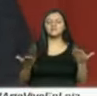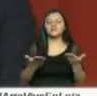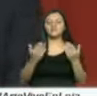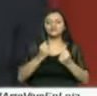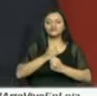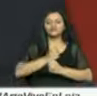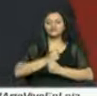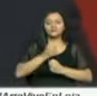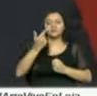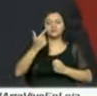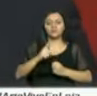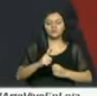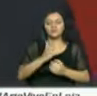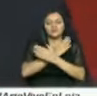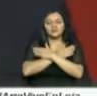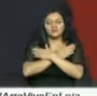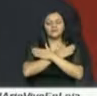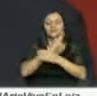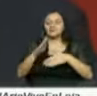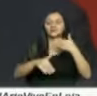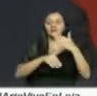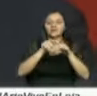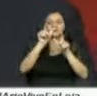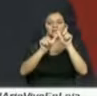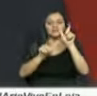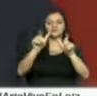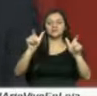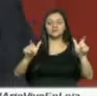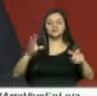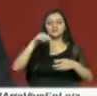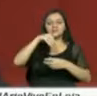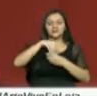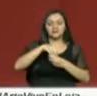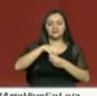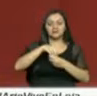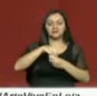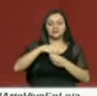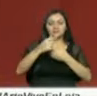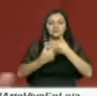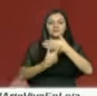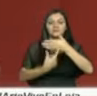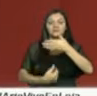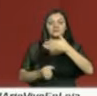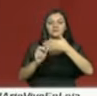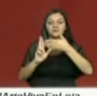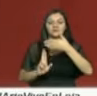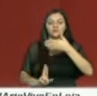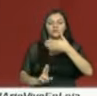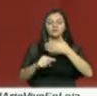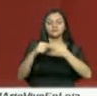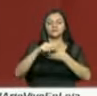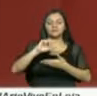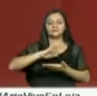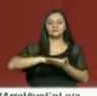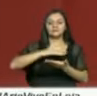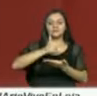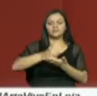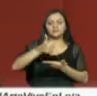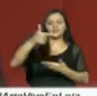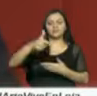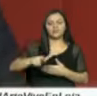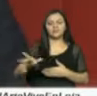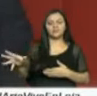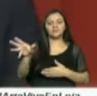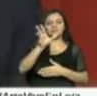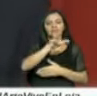Loja. Un abrazo a todas las ciudadanas y ciudadanos de la Centinela del Sur, de la capital provincial y de toda nuestra